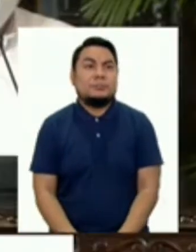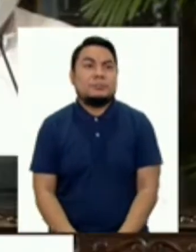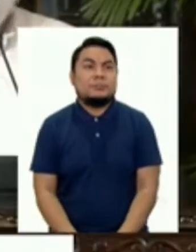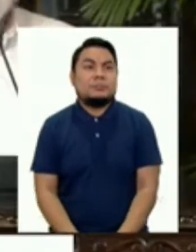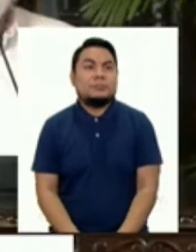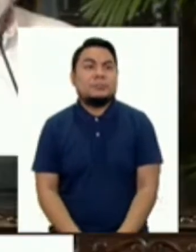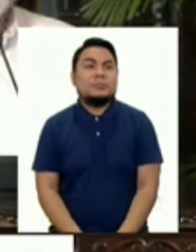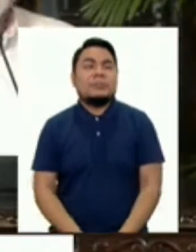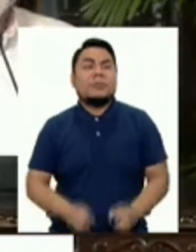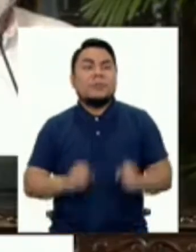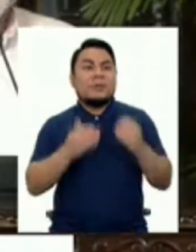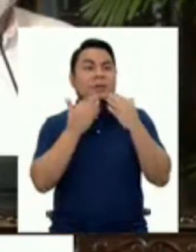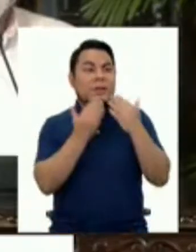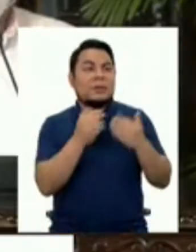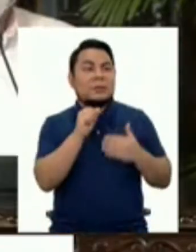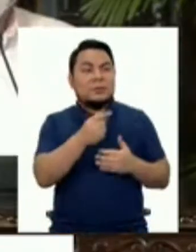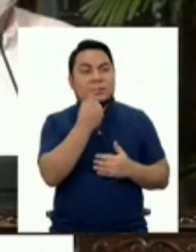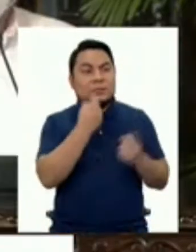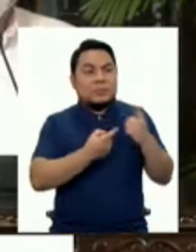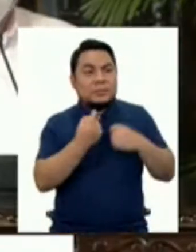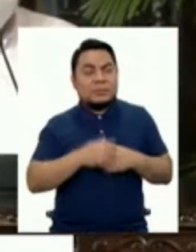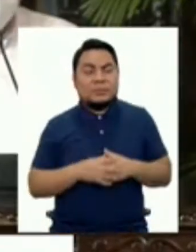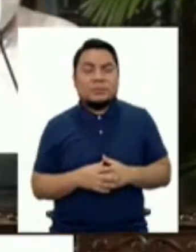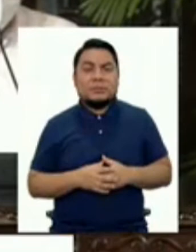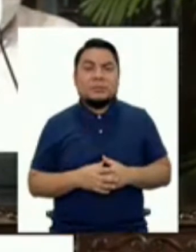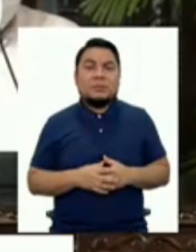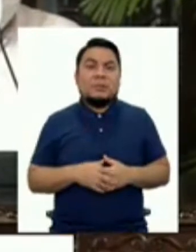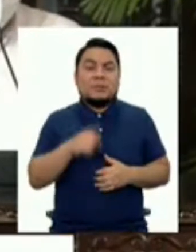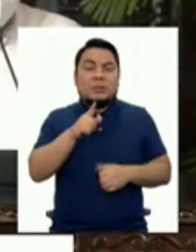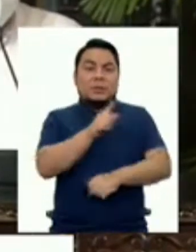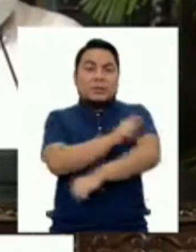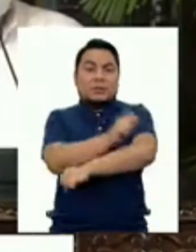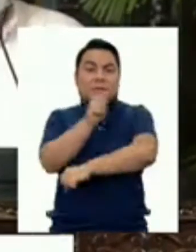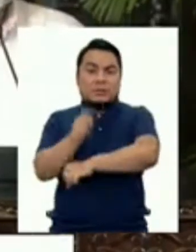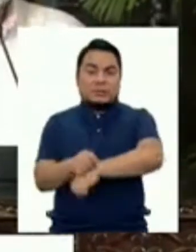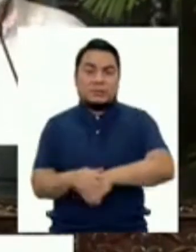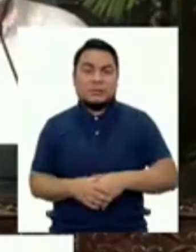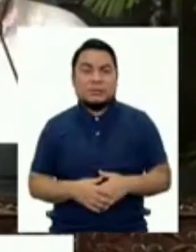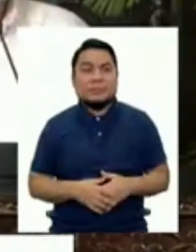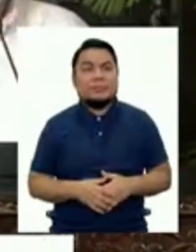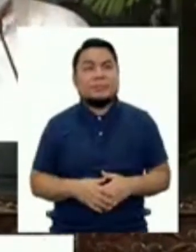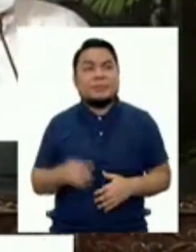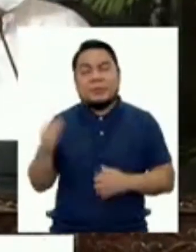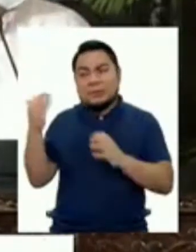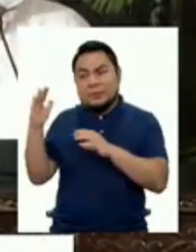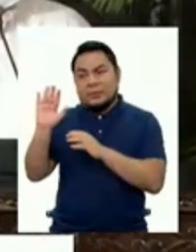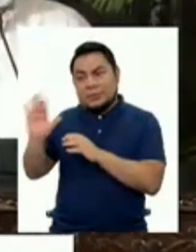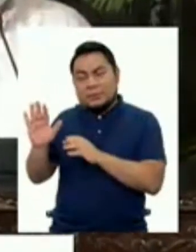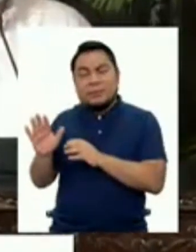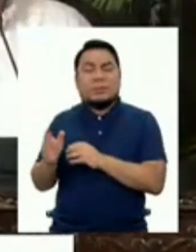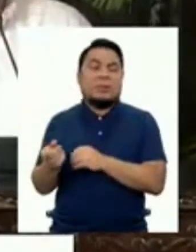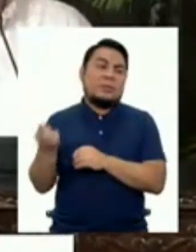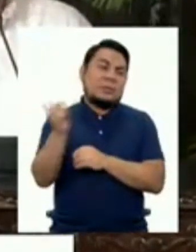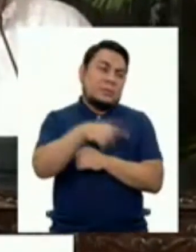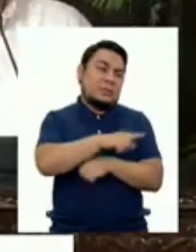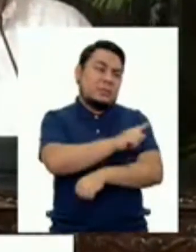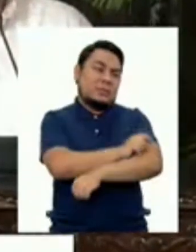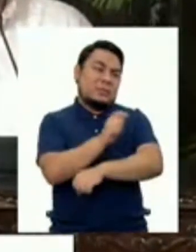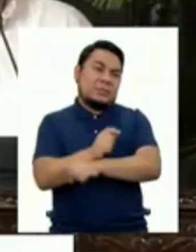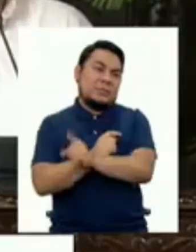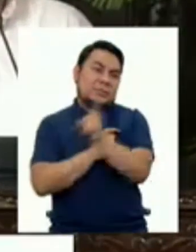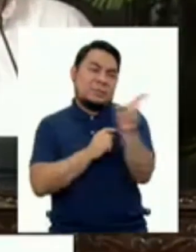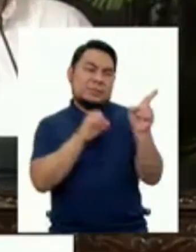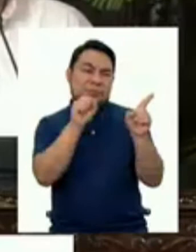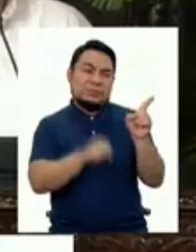Sí, gracias. Ahora la pregunta desde Tacna. Pasamos de Piura en el norte de nuestro país